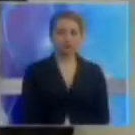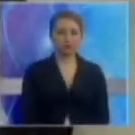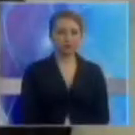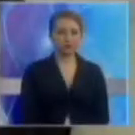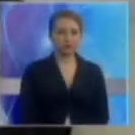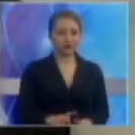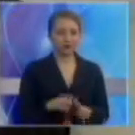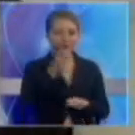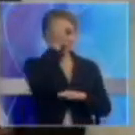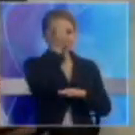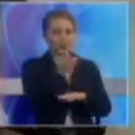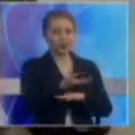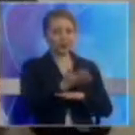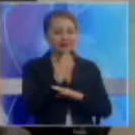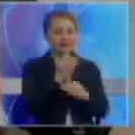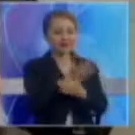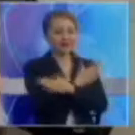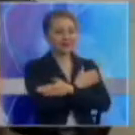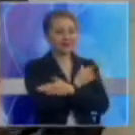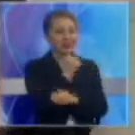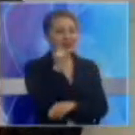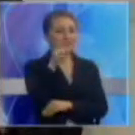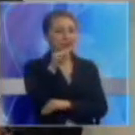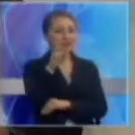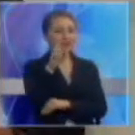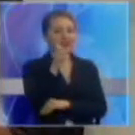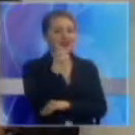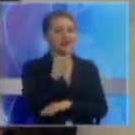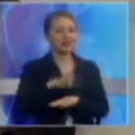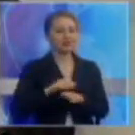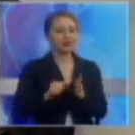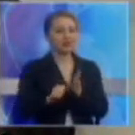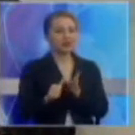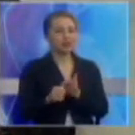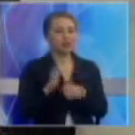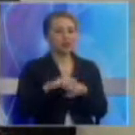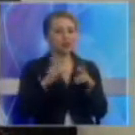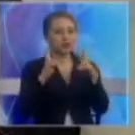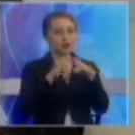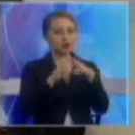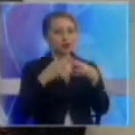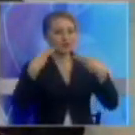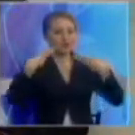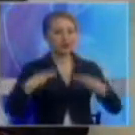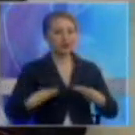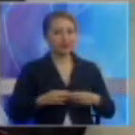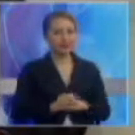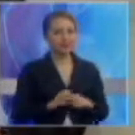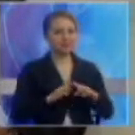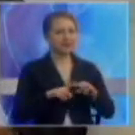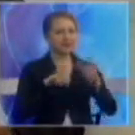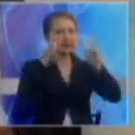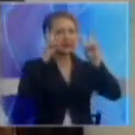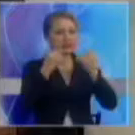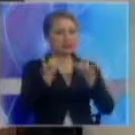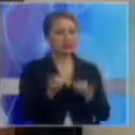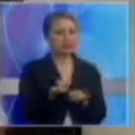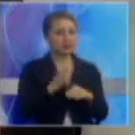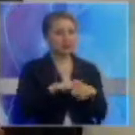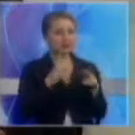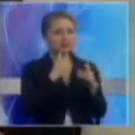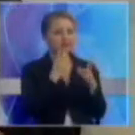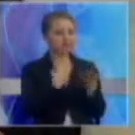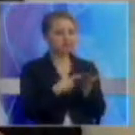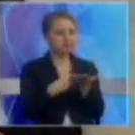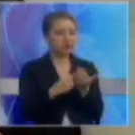Amigos televidentes, muy buenos días. Saludamos cordialmente a Andrés Arauz, ministro coordinador de Conocimiento y Talento Humano. Hay varios temas para abordarlos